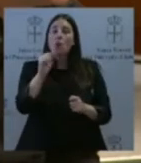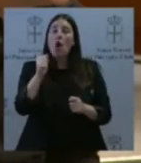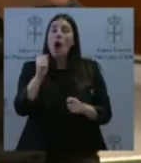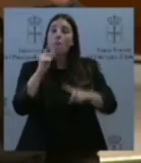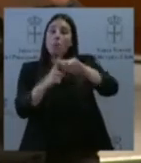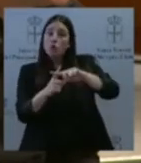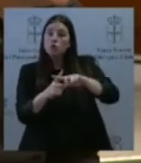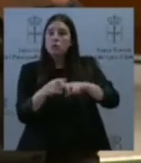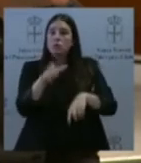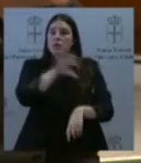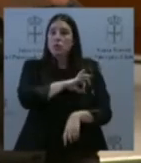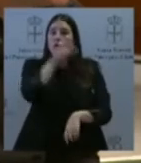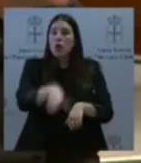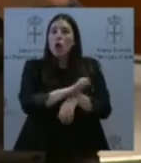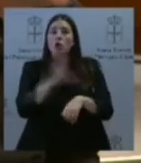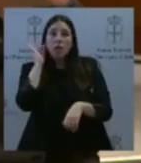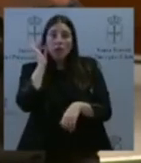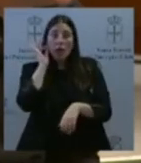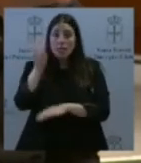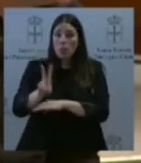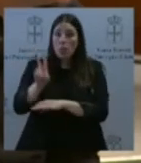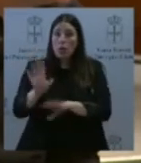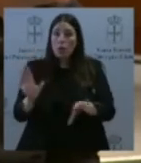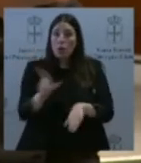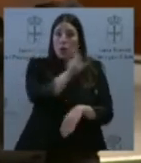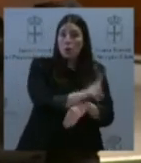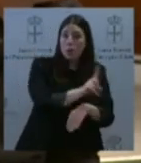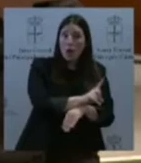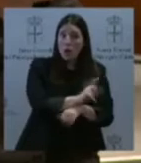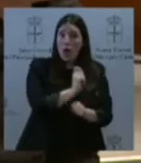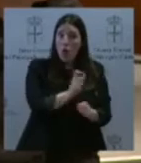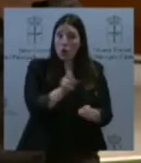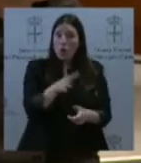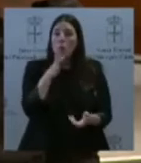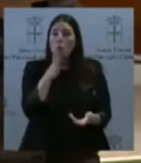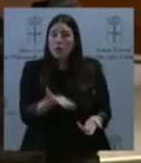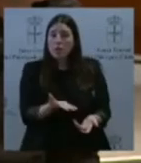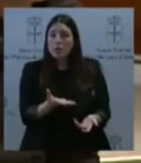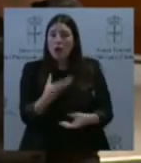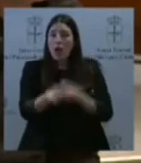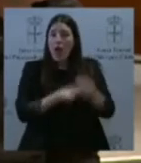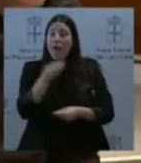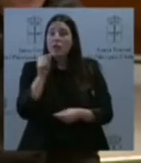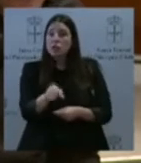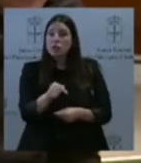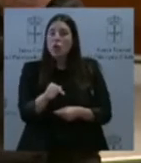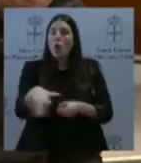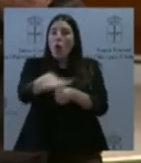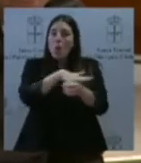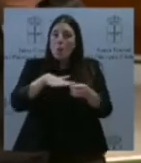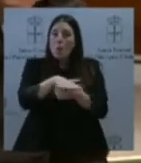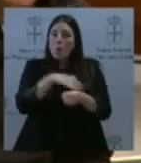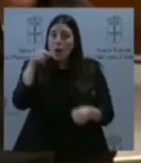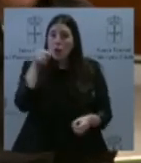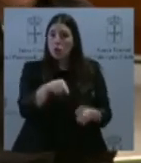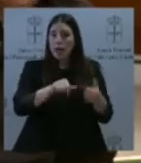secundaria. ¿Qué pasa con los niños y con las niñas de primaria? ¿Y por qué hacen ustedes esto en un barrio en concreto, cuando la media en Asturias de